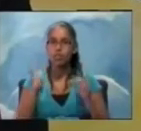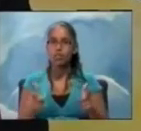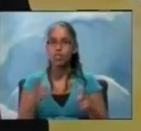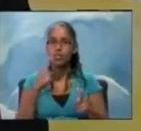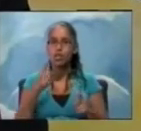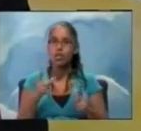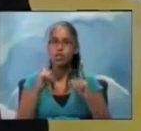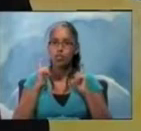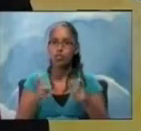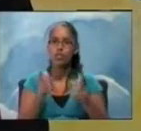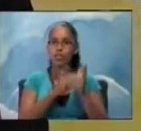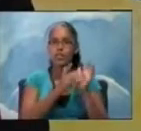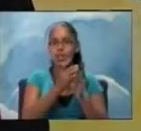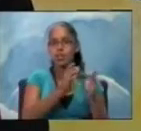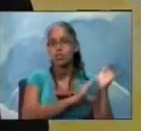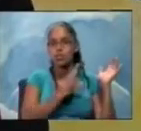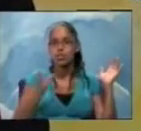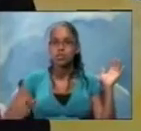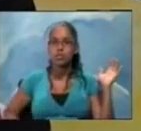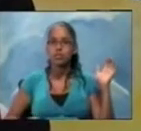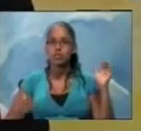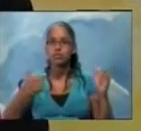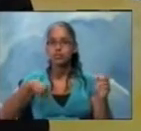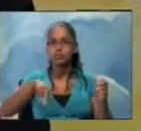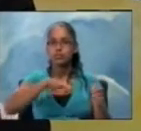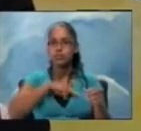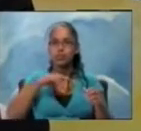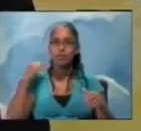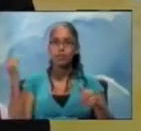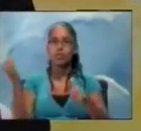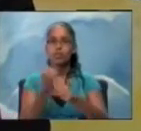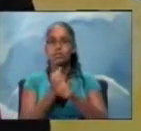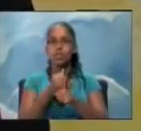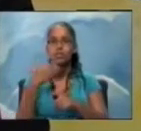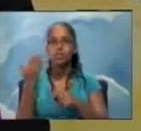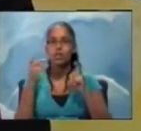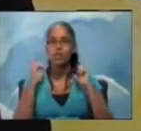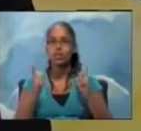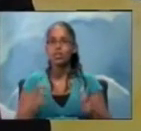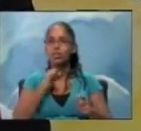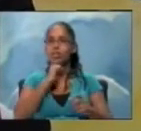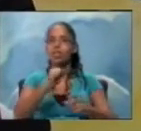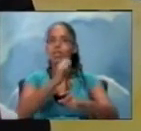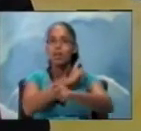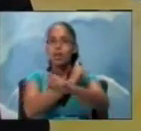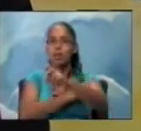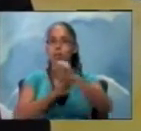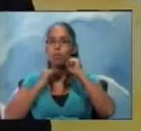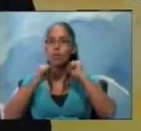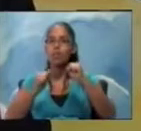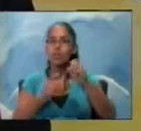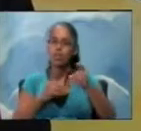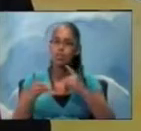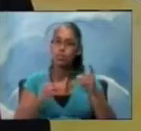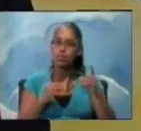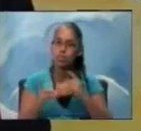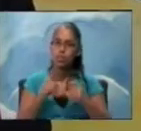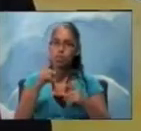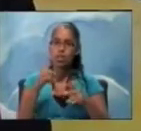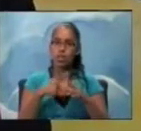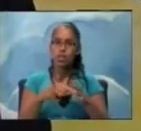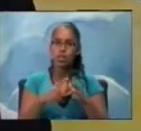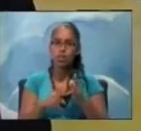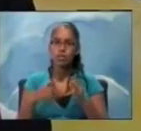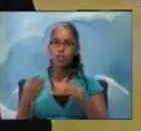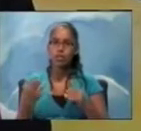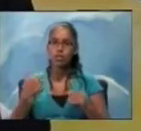de Jesucristo. Nosotros encontramos que autoridad es poder y dominio. Ahora, una de las cosas que nosotros